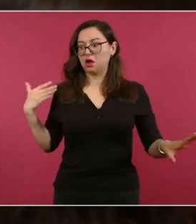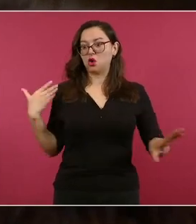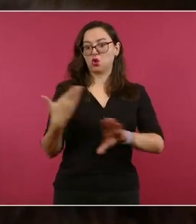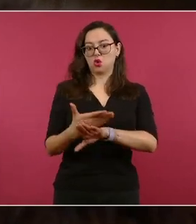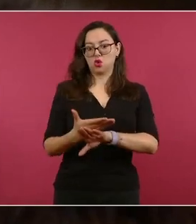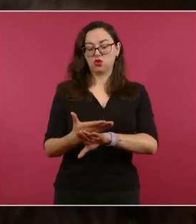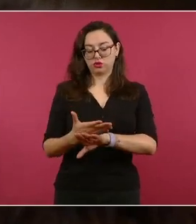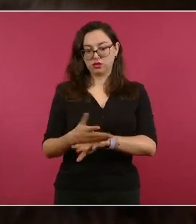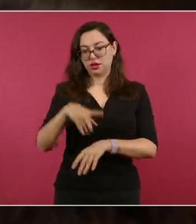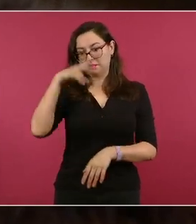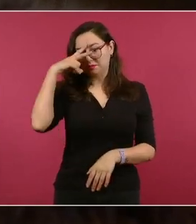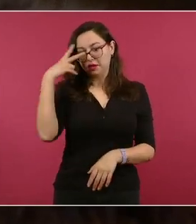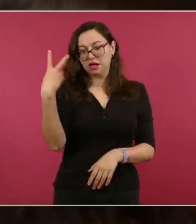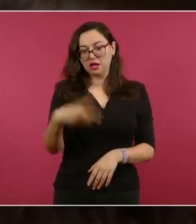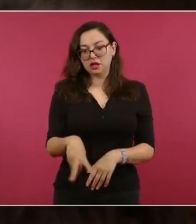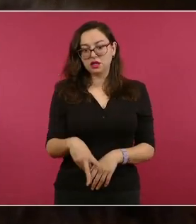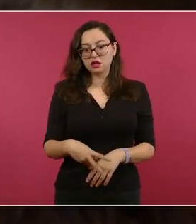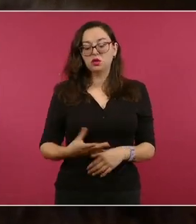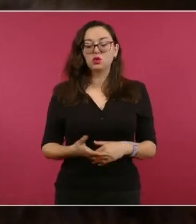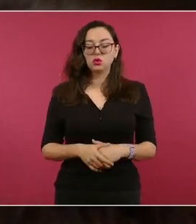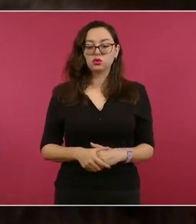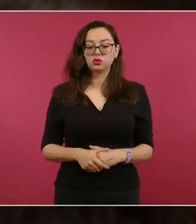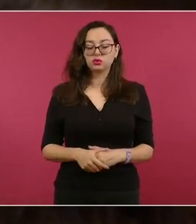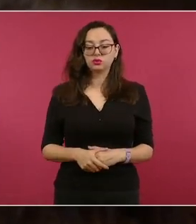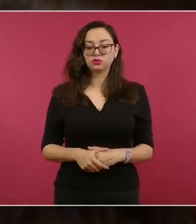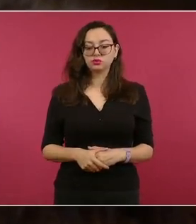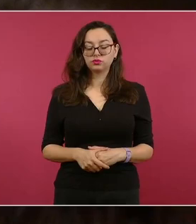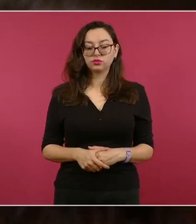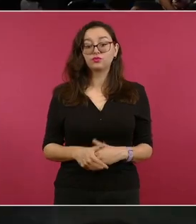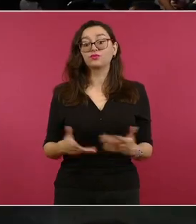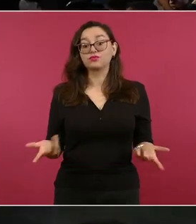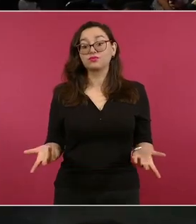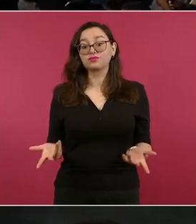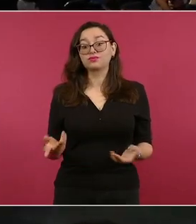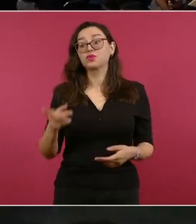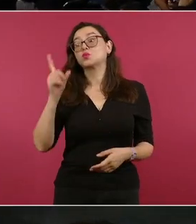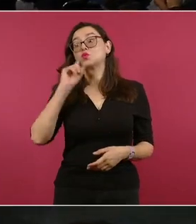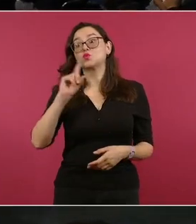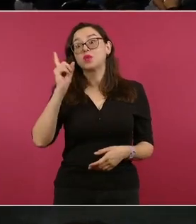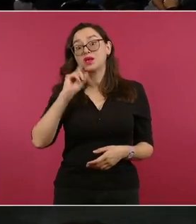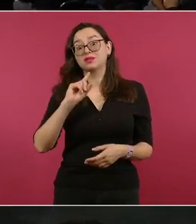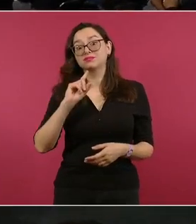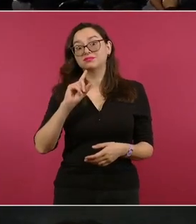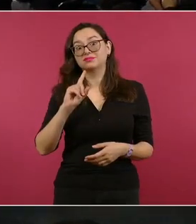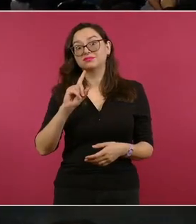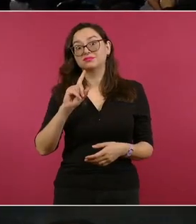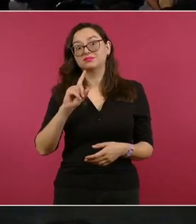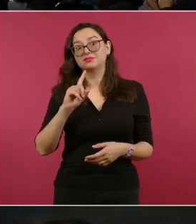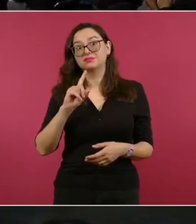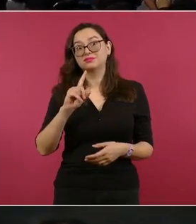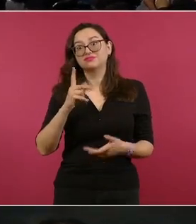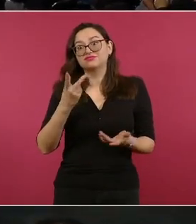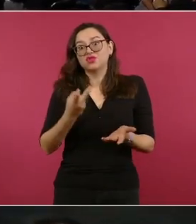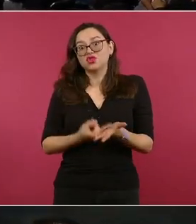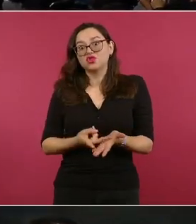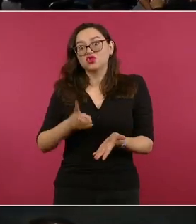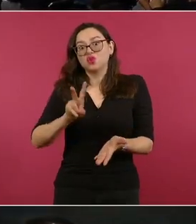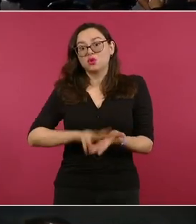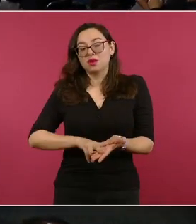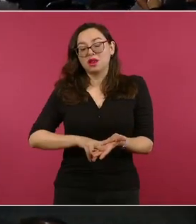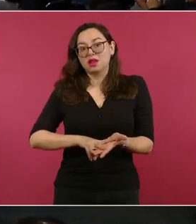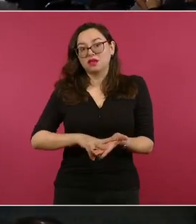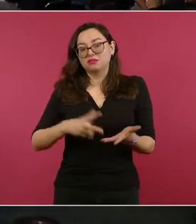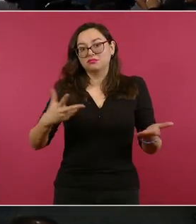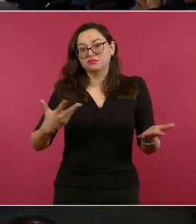a la embajada mexicana. Una ciudadana mexicana ecuatoriana que atenta por omisión o por